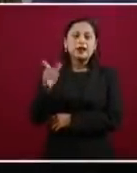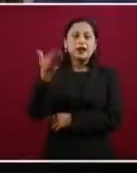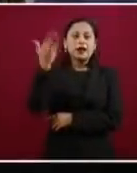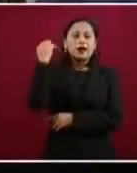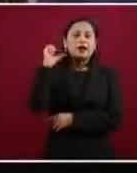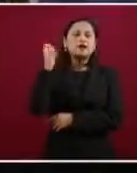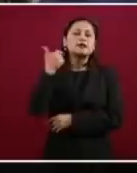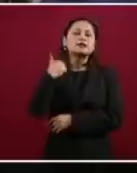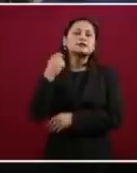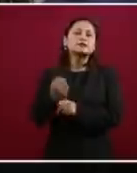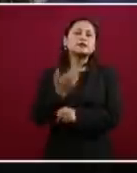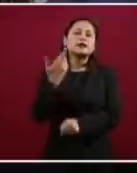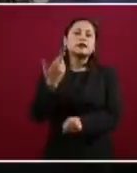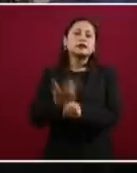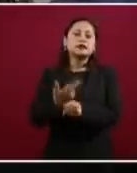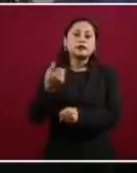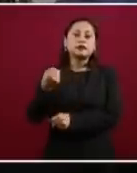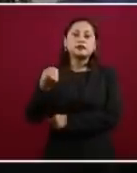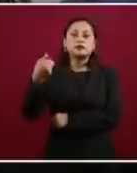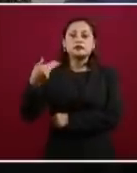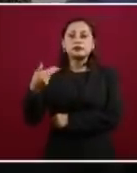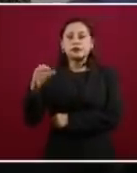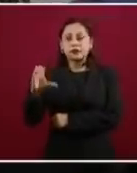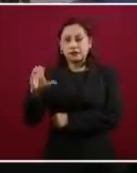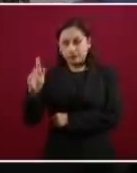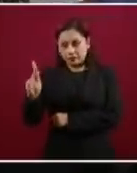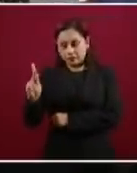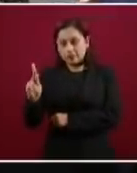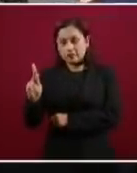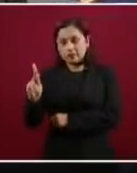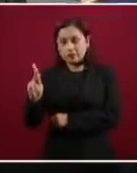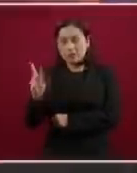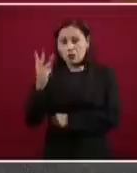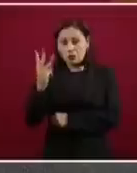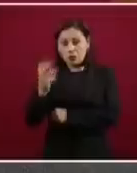Hacienda, 3 años consecutivos